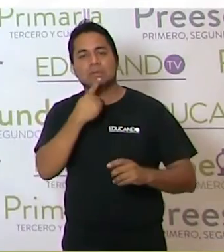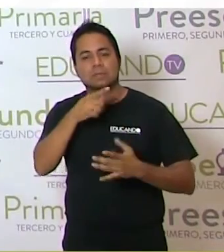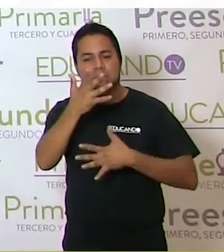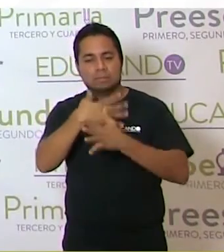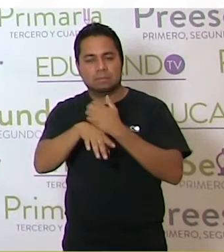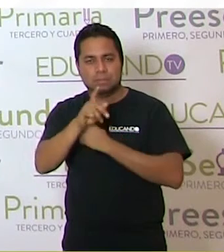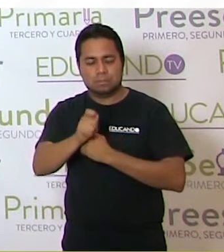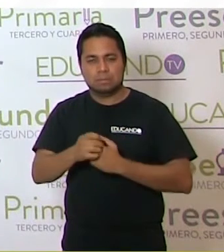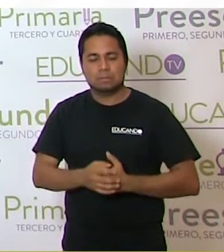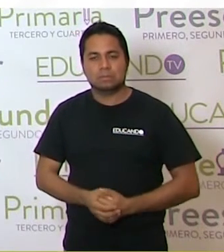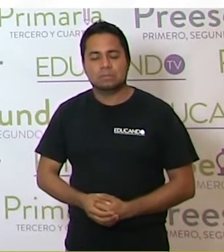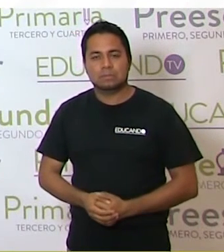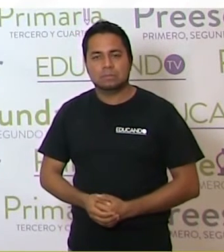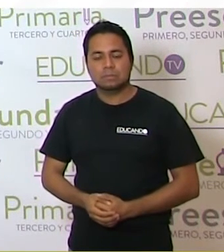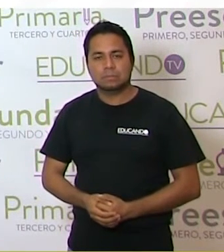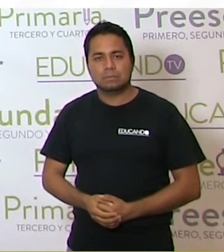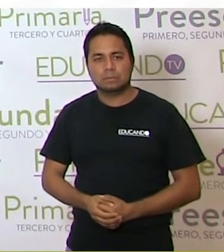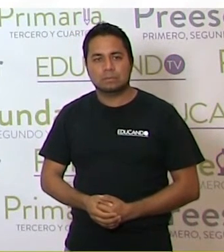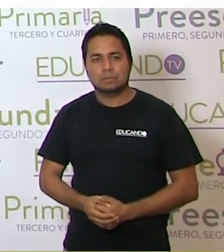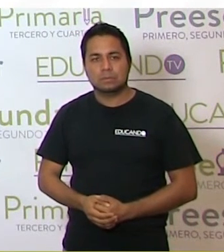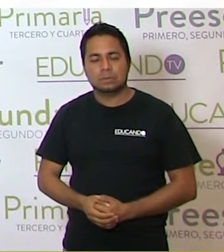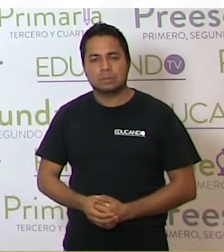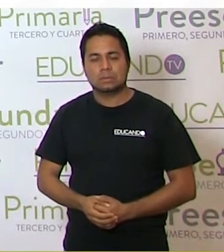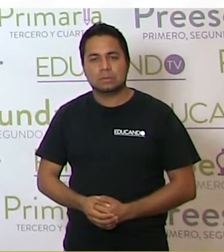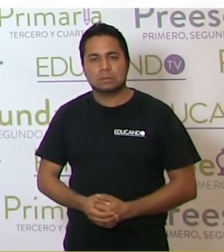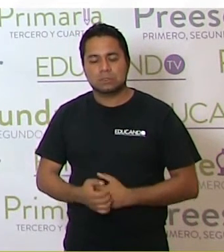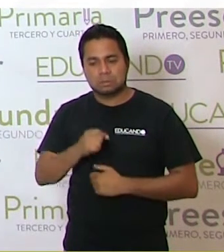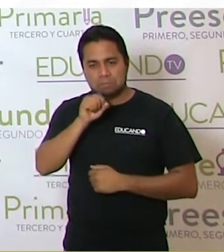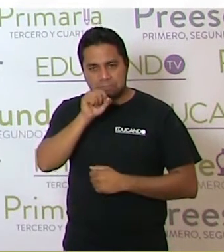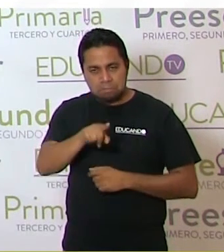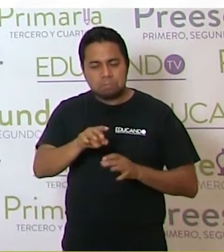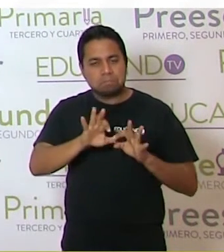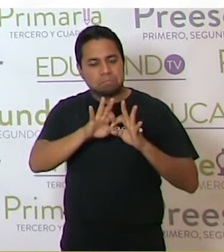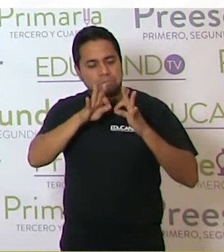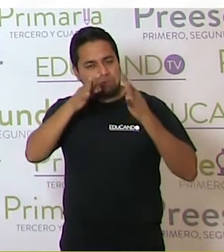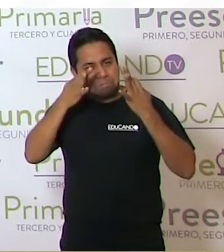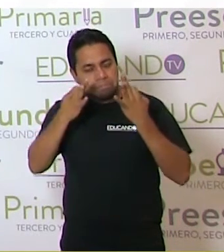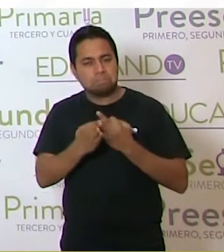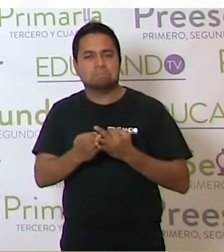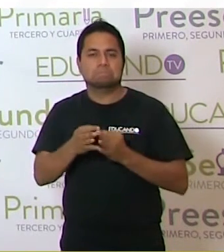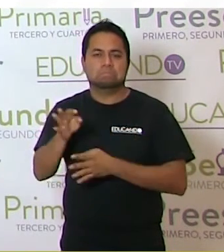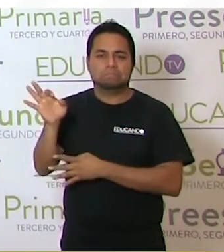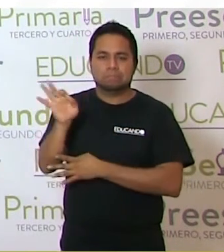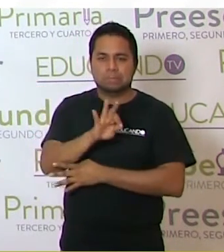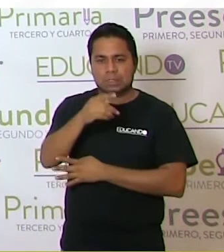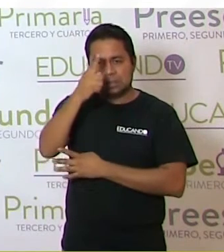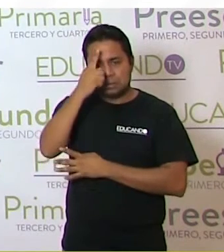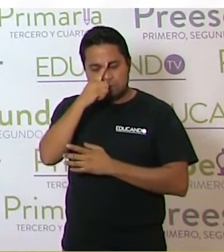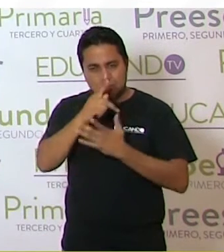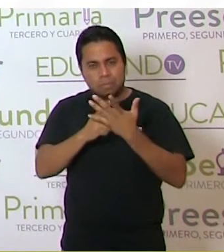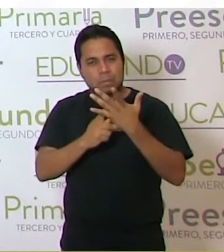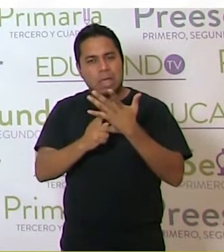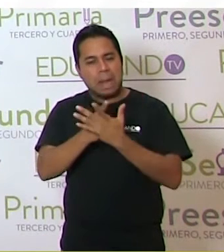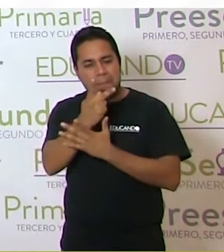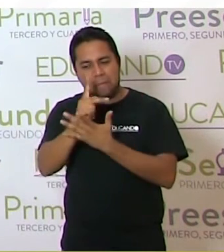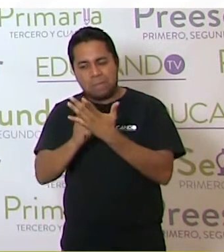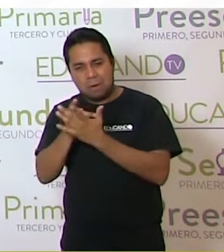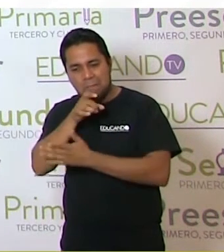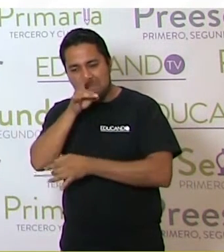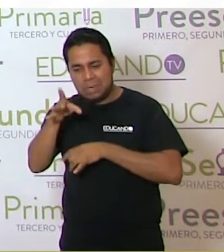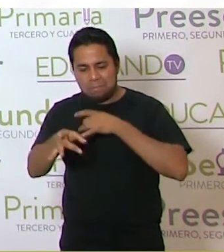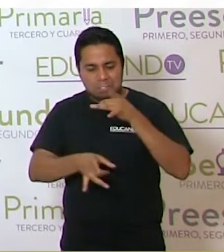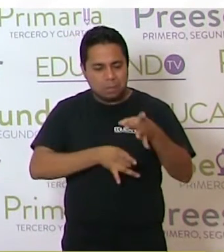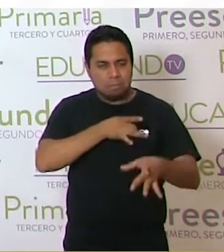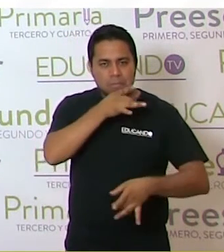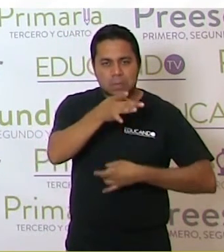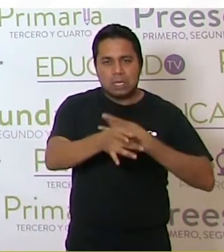de la misma manera temen el impacto que tengan sobre la biodiversidad y el control